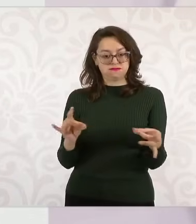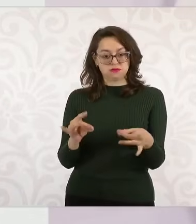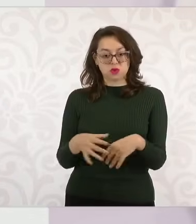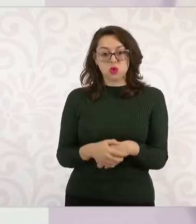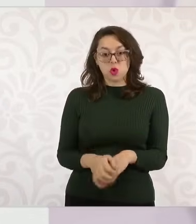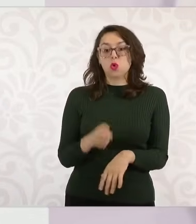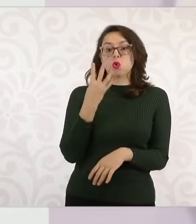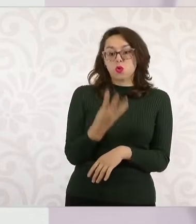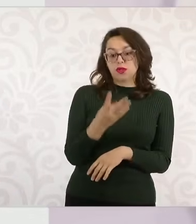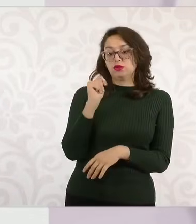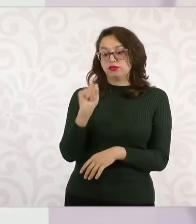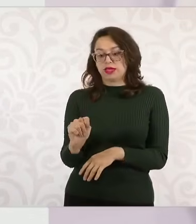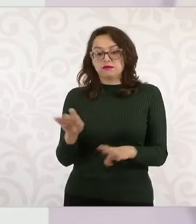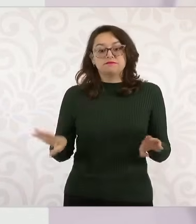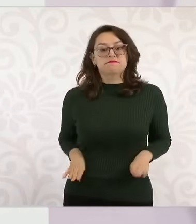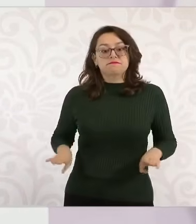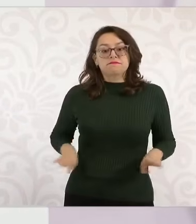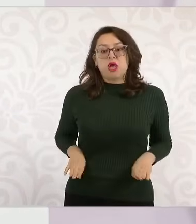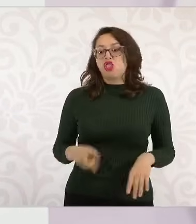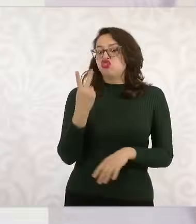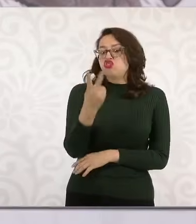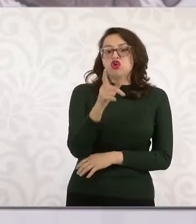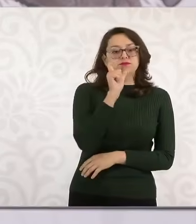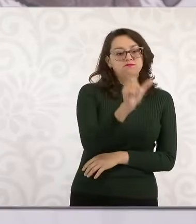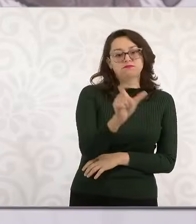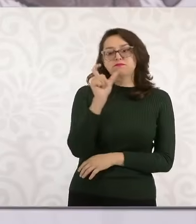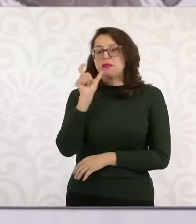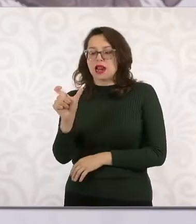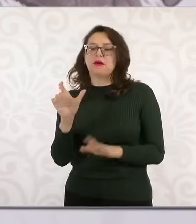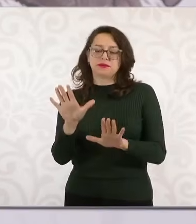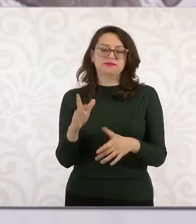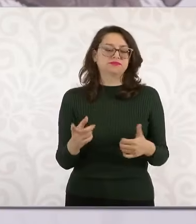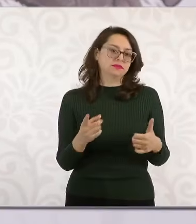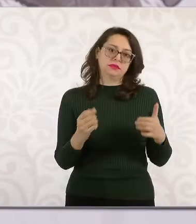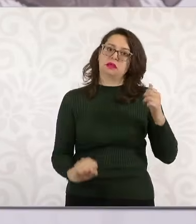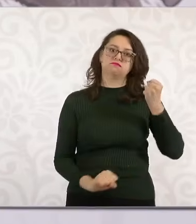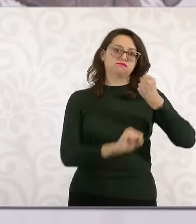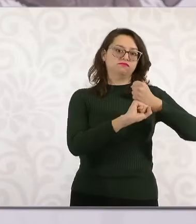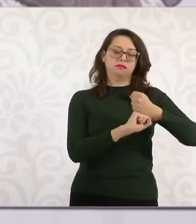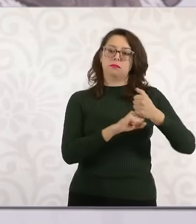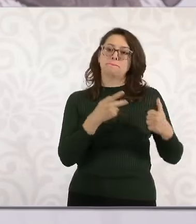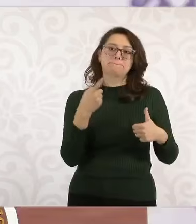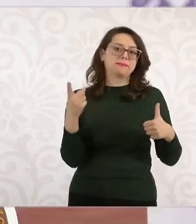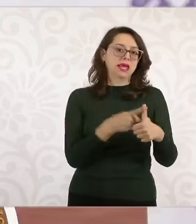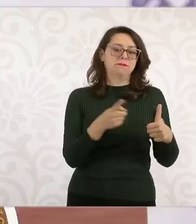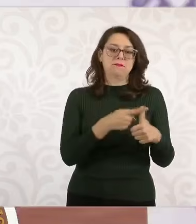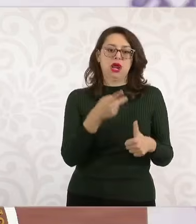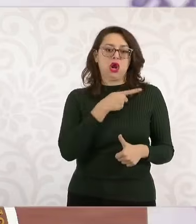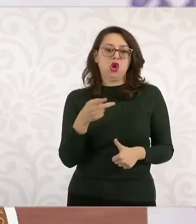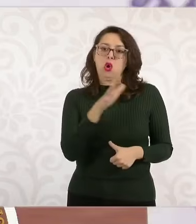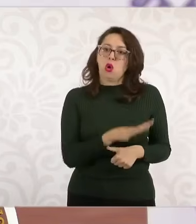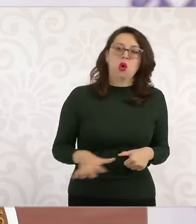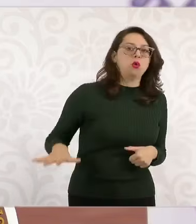puede describir en 2 palabras, además del principio de por el bien de todos, primero los pobres, es